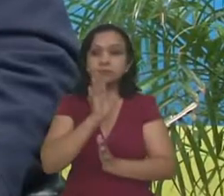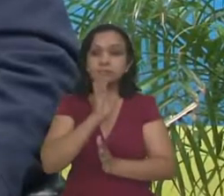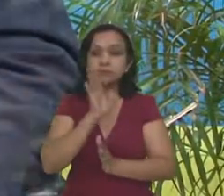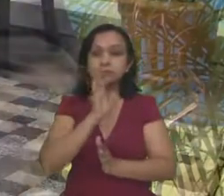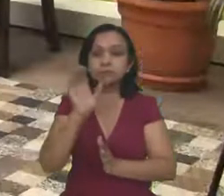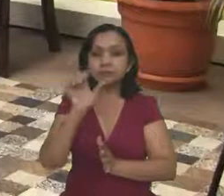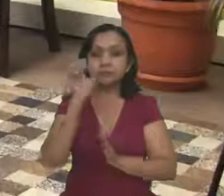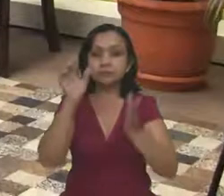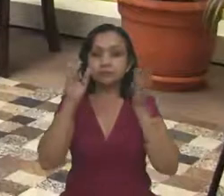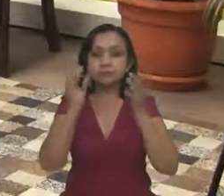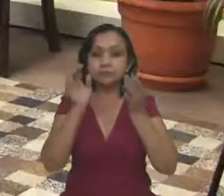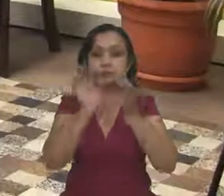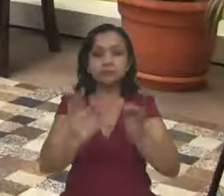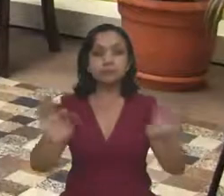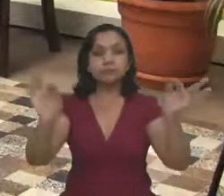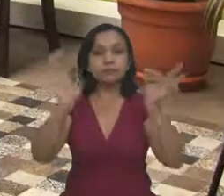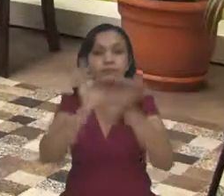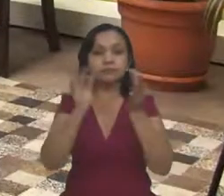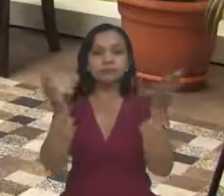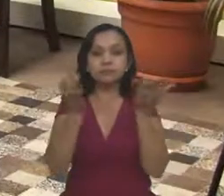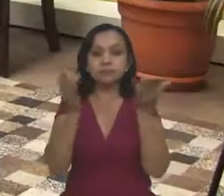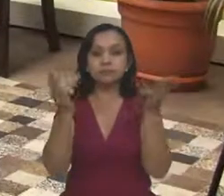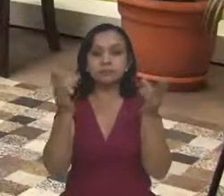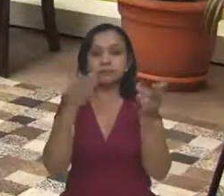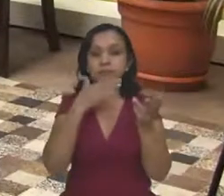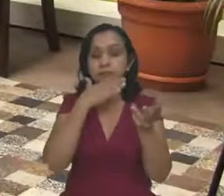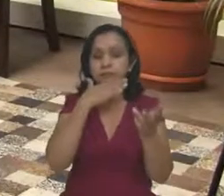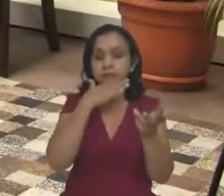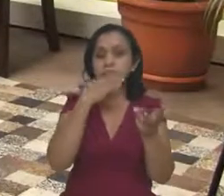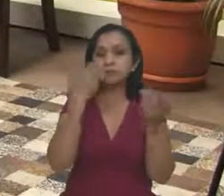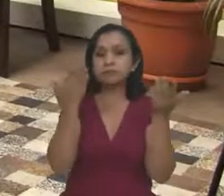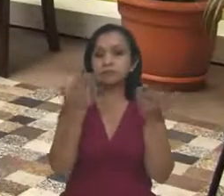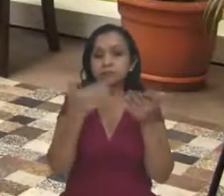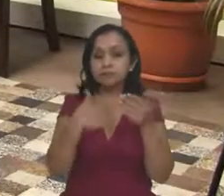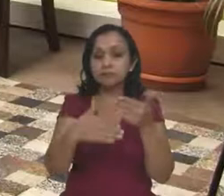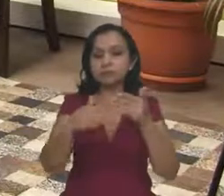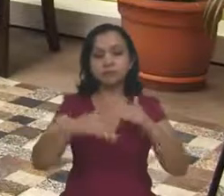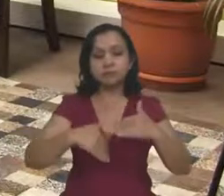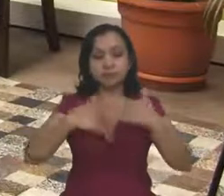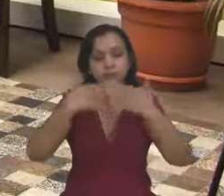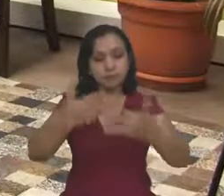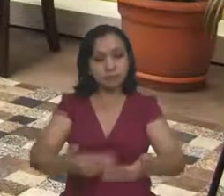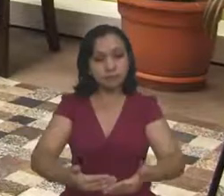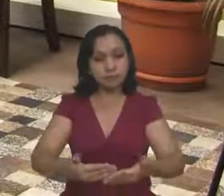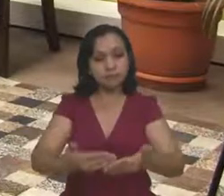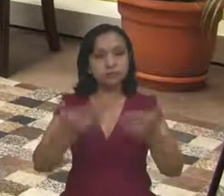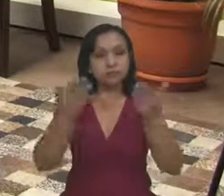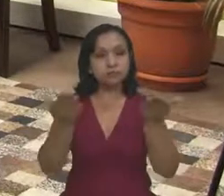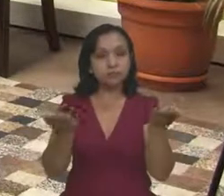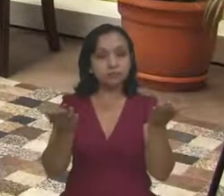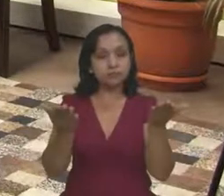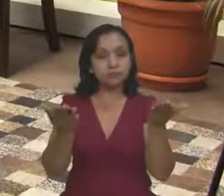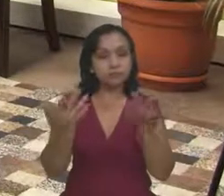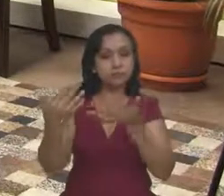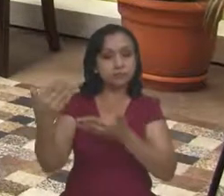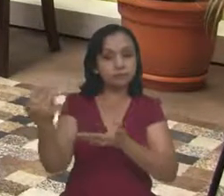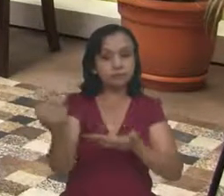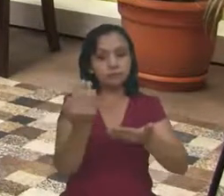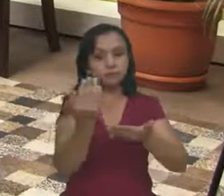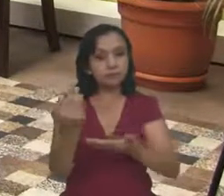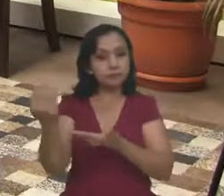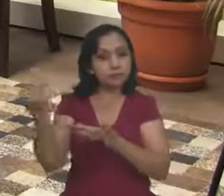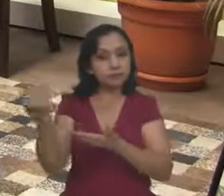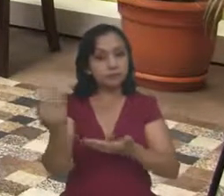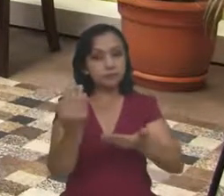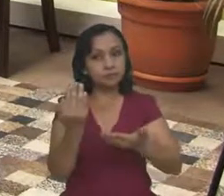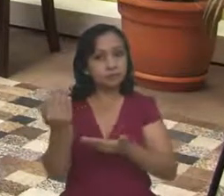muy importante. ¿Qué tan grave puede ser las neuropatías durante el embarazo para el feto, doctor? Principalmente